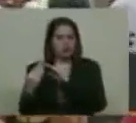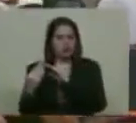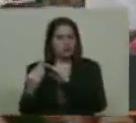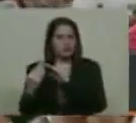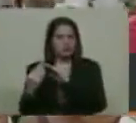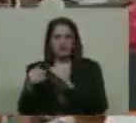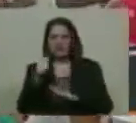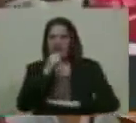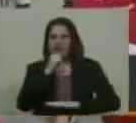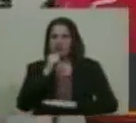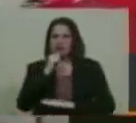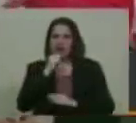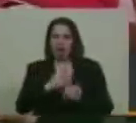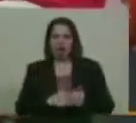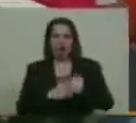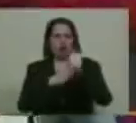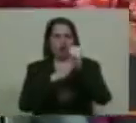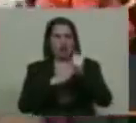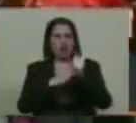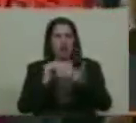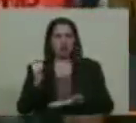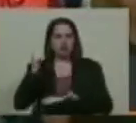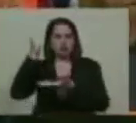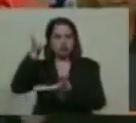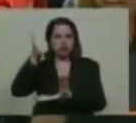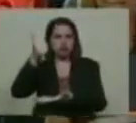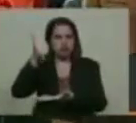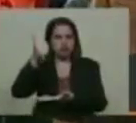¿Quiénes son los líderes de los CLAP?